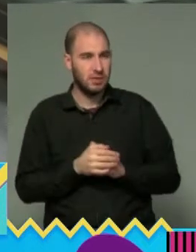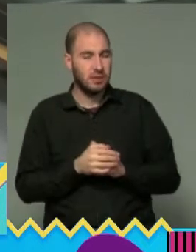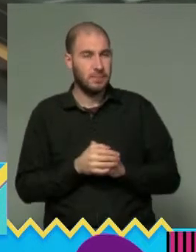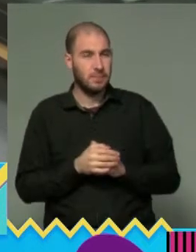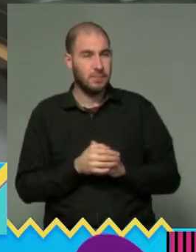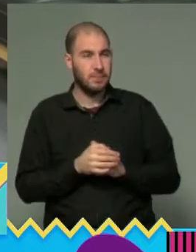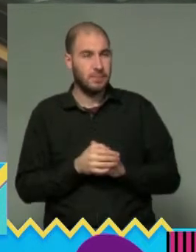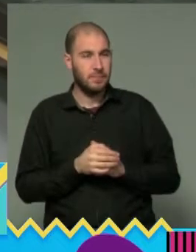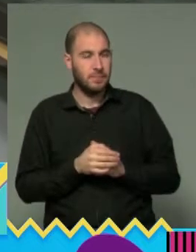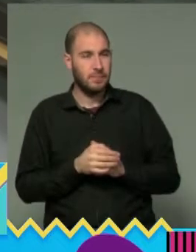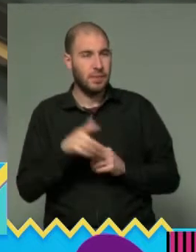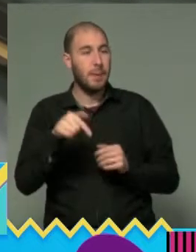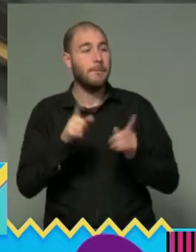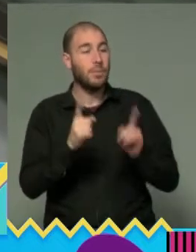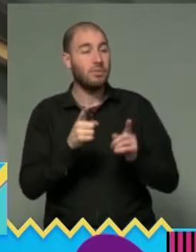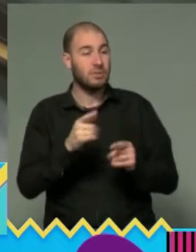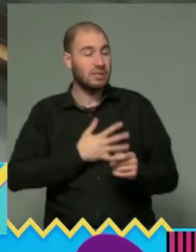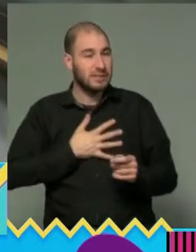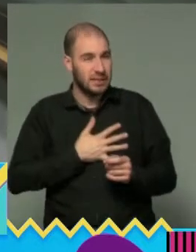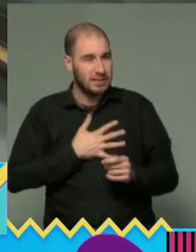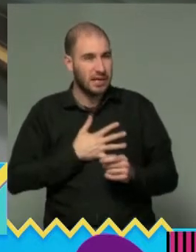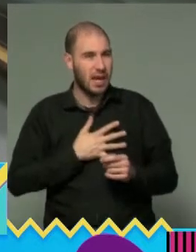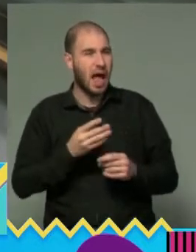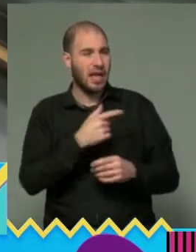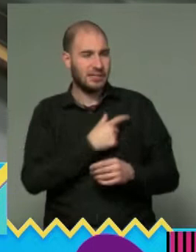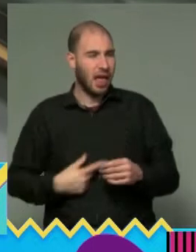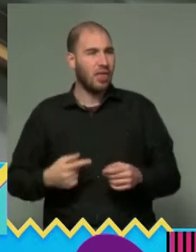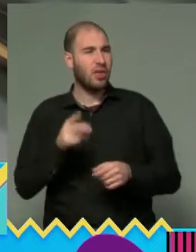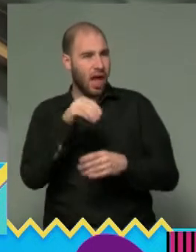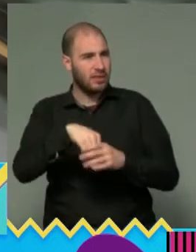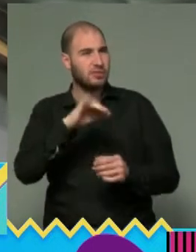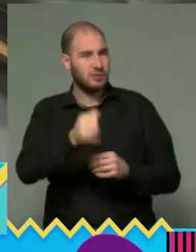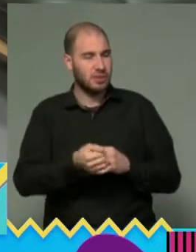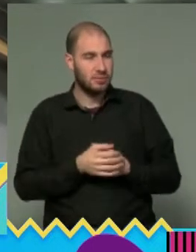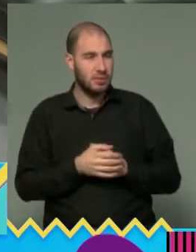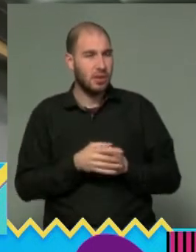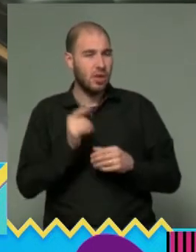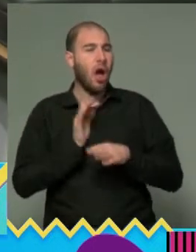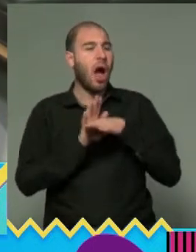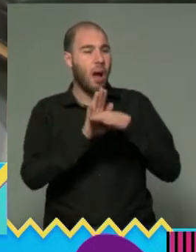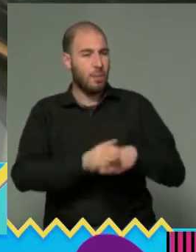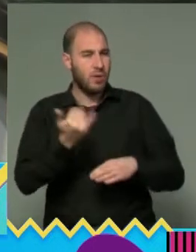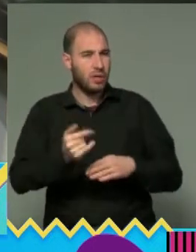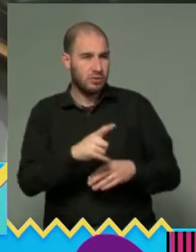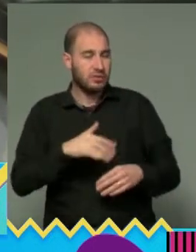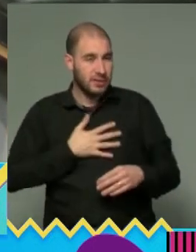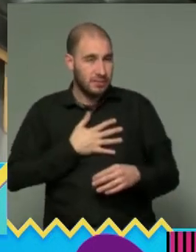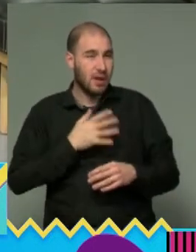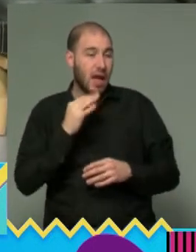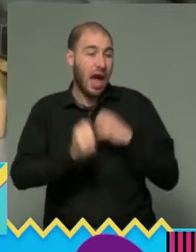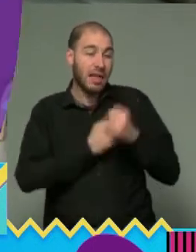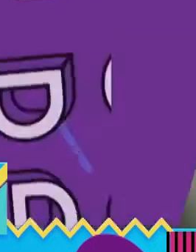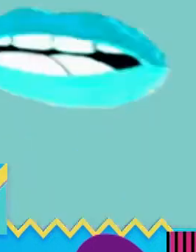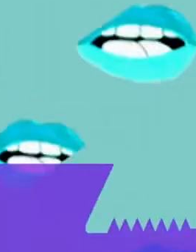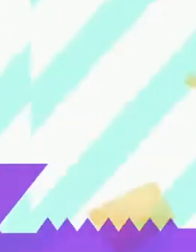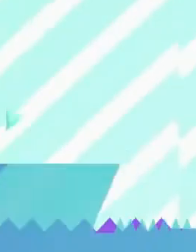fundamentalmente a que el docente sienta que tiene de parte del Estado, como corresponde, una apoyatura que sentimos que por lo menos hasta el momento no la